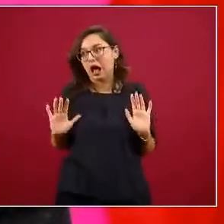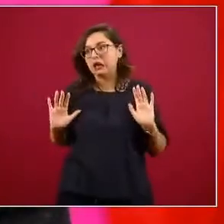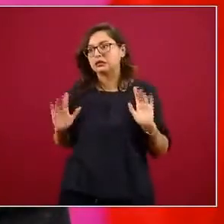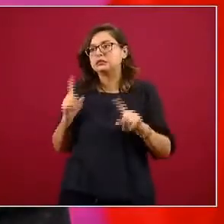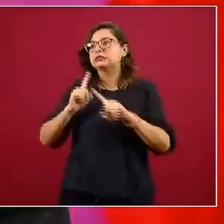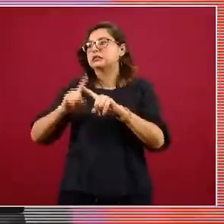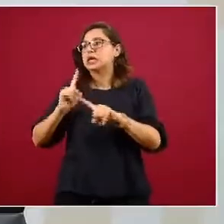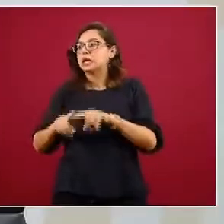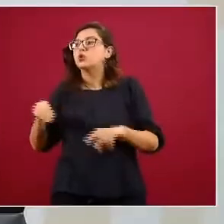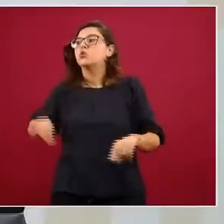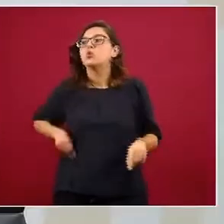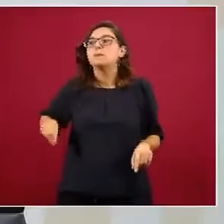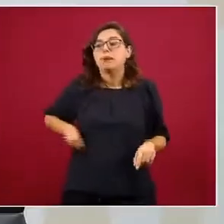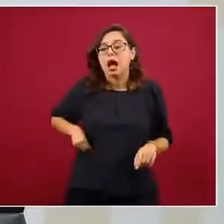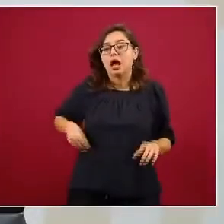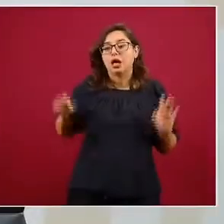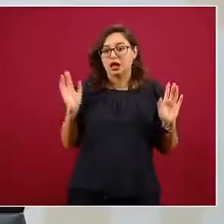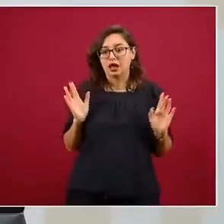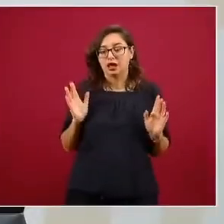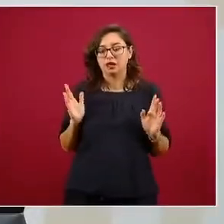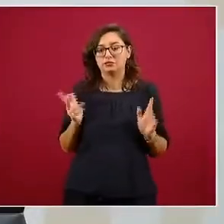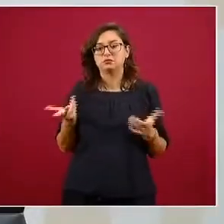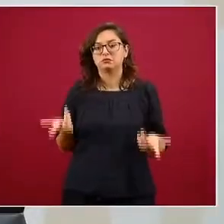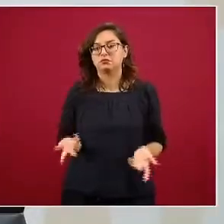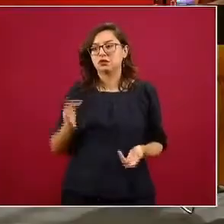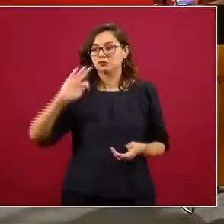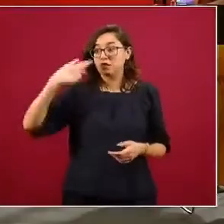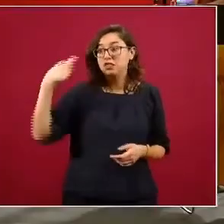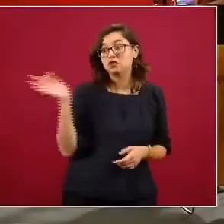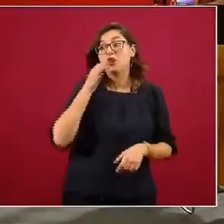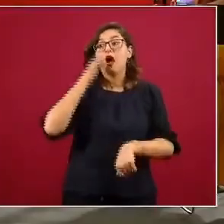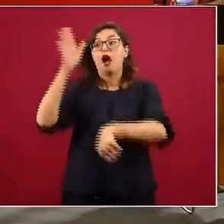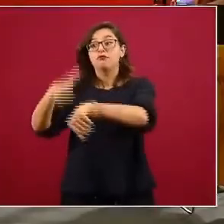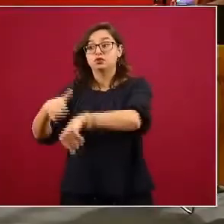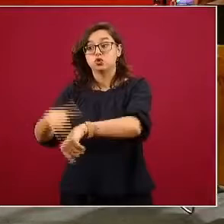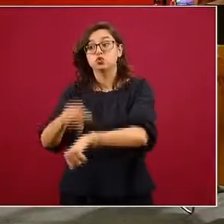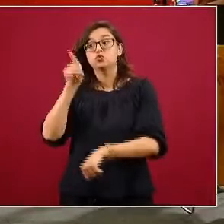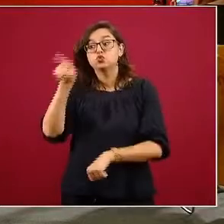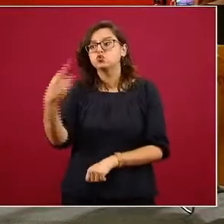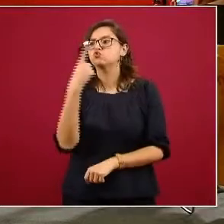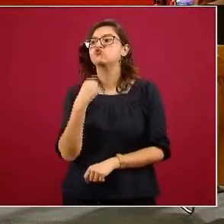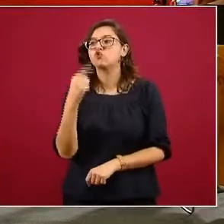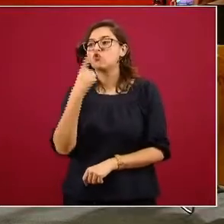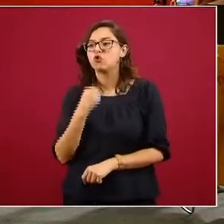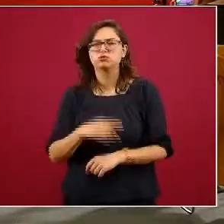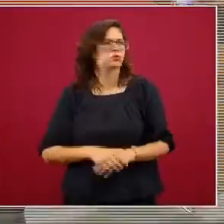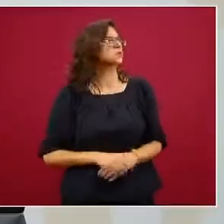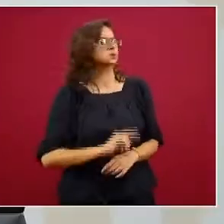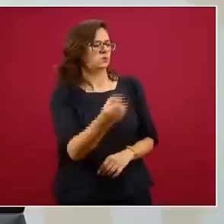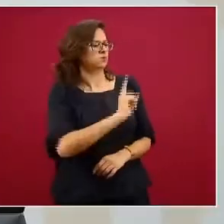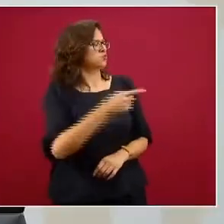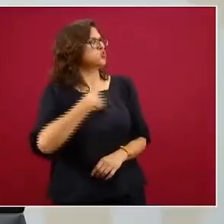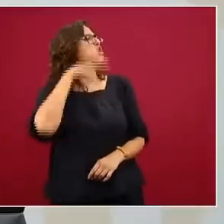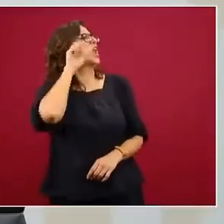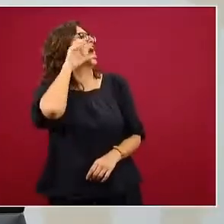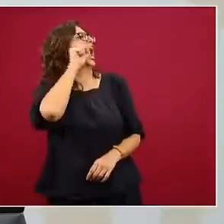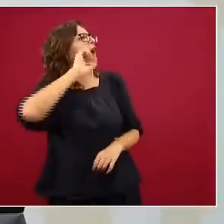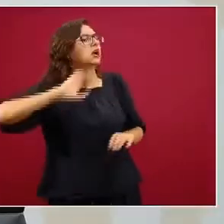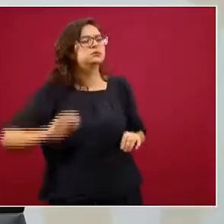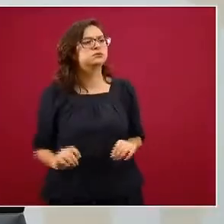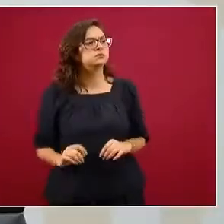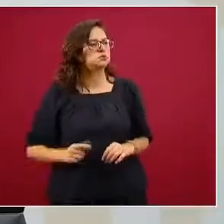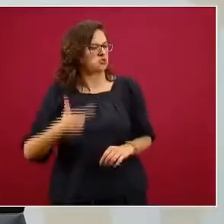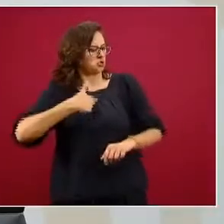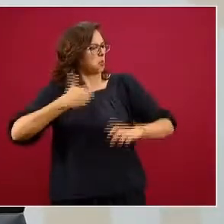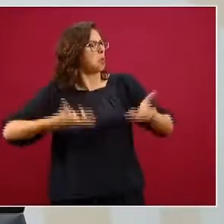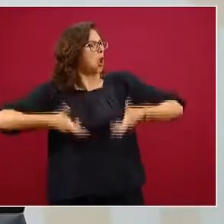adversa. Si la Federación dice, estás en rojo, y el Estado dice, yo estoy en naranja y voy a